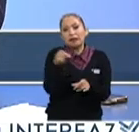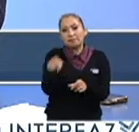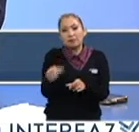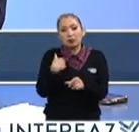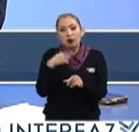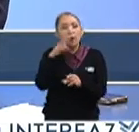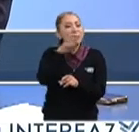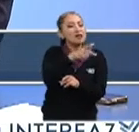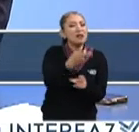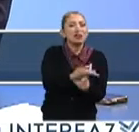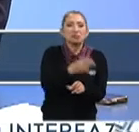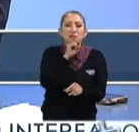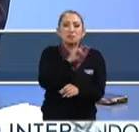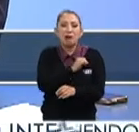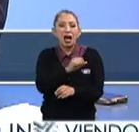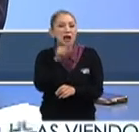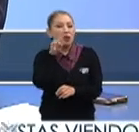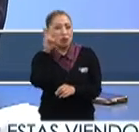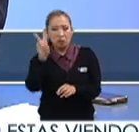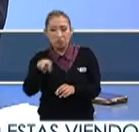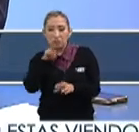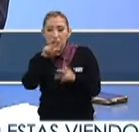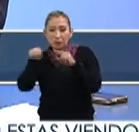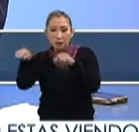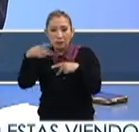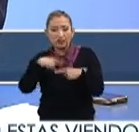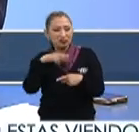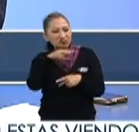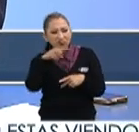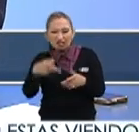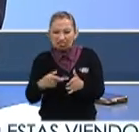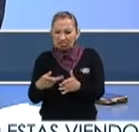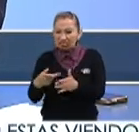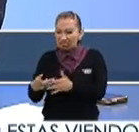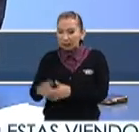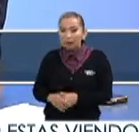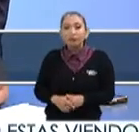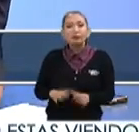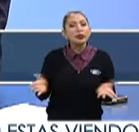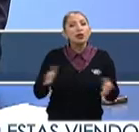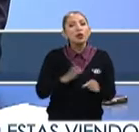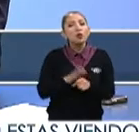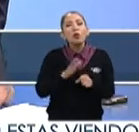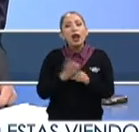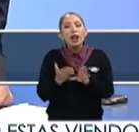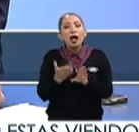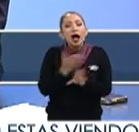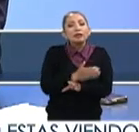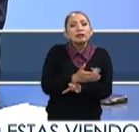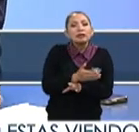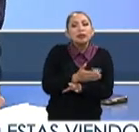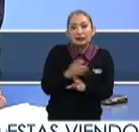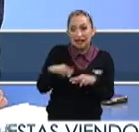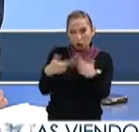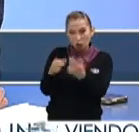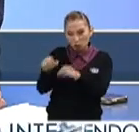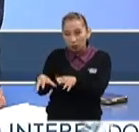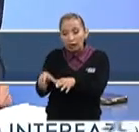que supongo debe de preocuparnos, ¿no? Porque obviamente es causa-efecto. ¿Cuál es esta radiografía que nos podrías